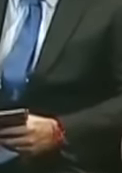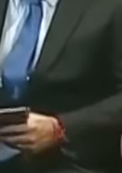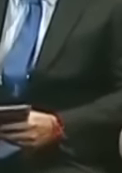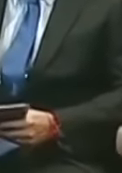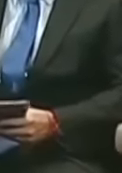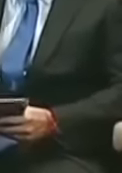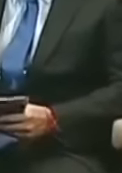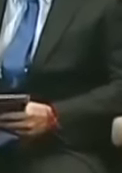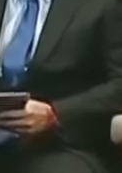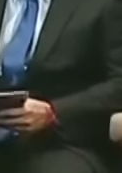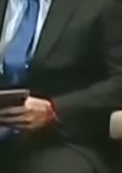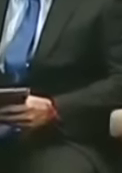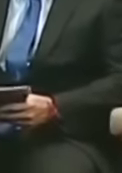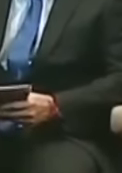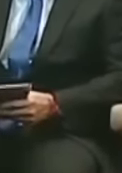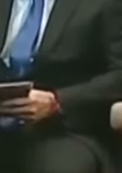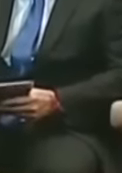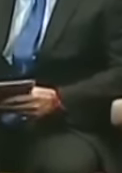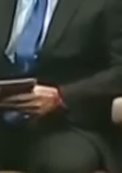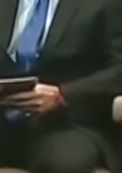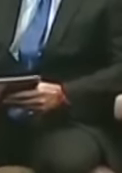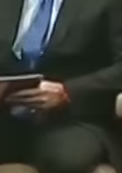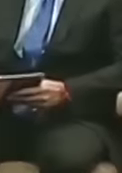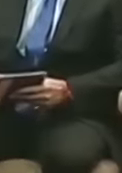de la aplicación del Acuerdo de Ginebra,